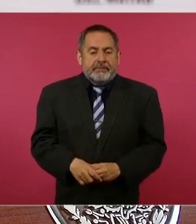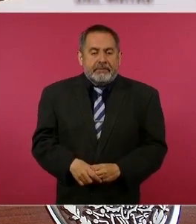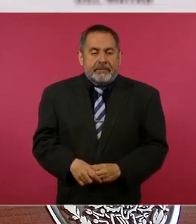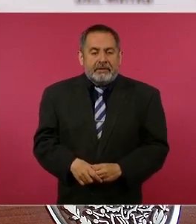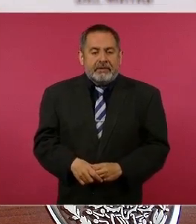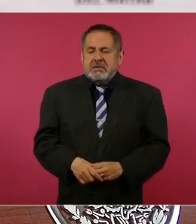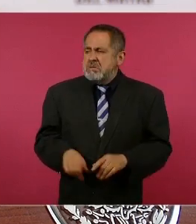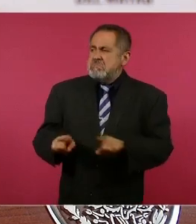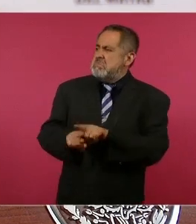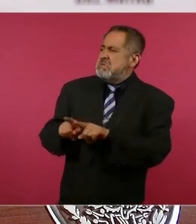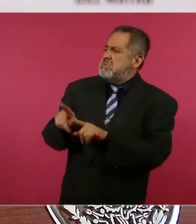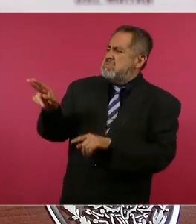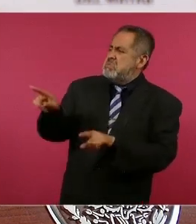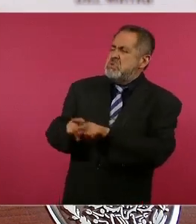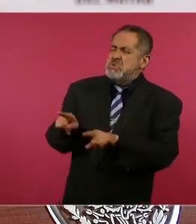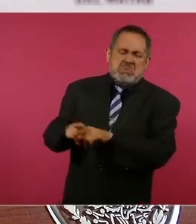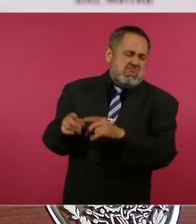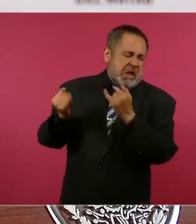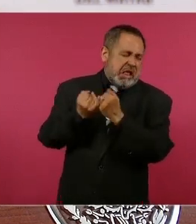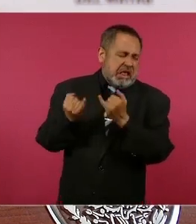Es lo mismo.